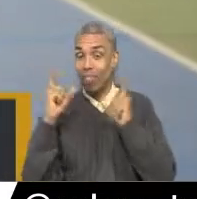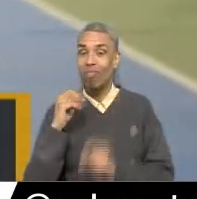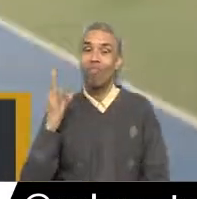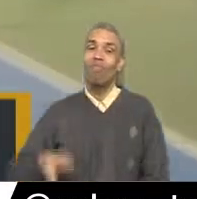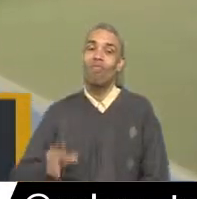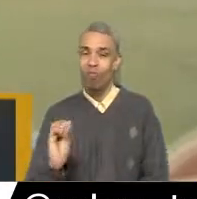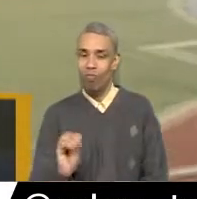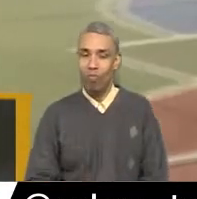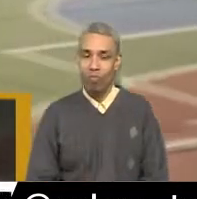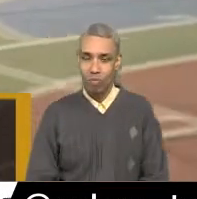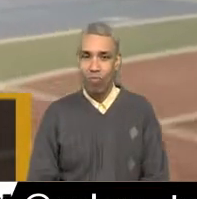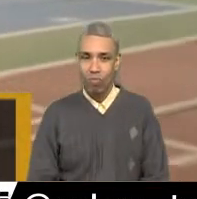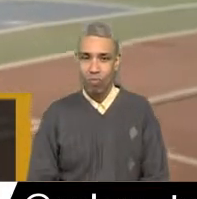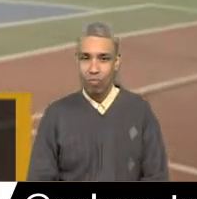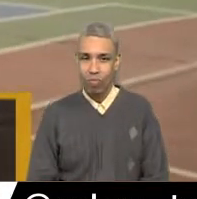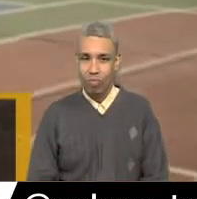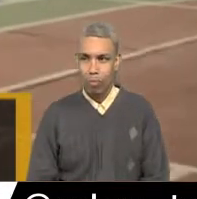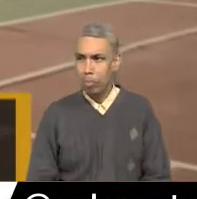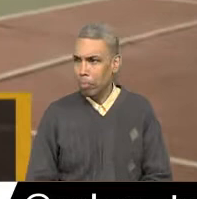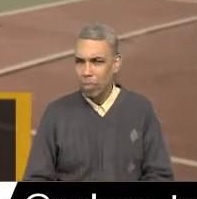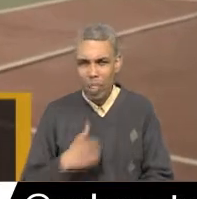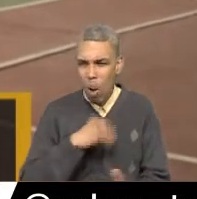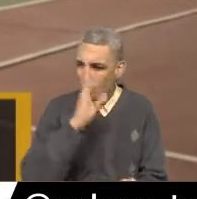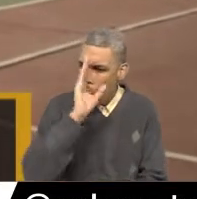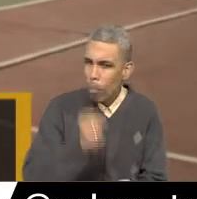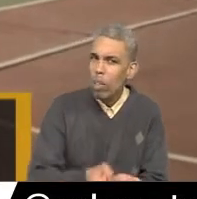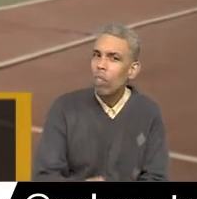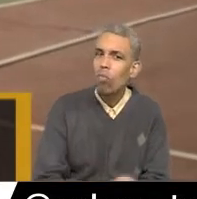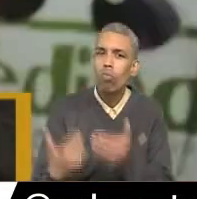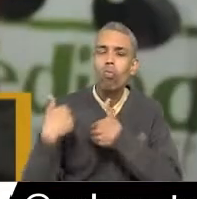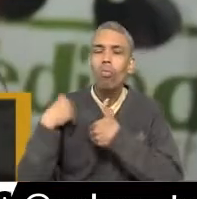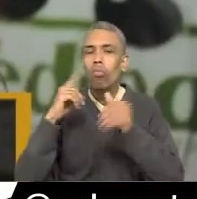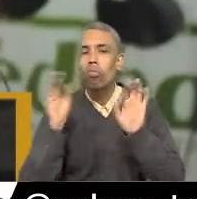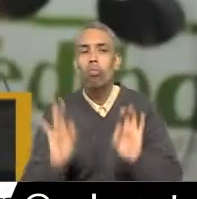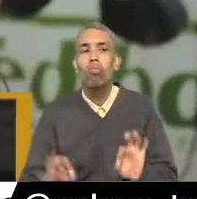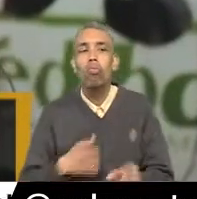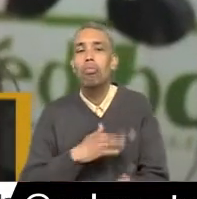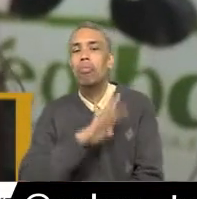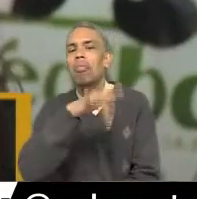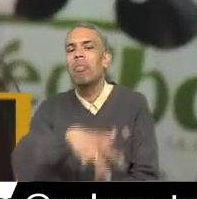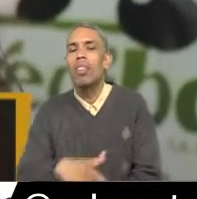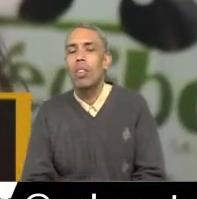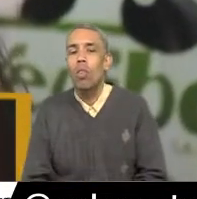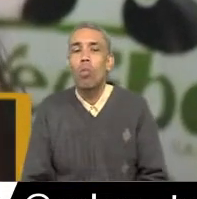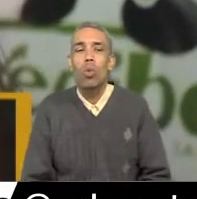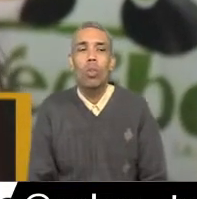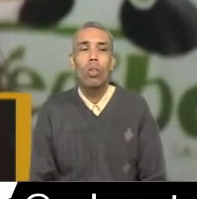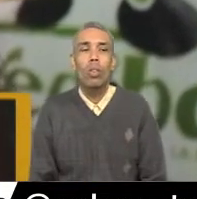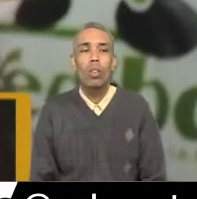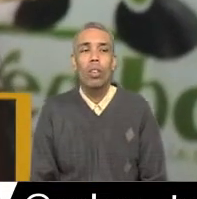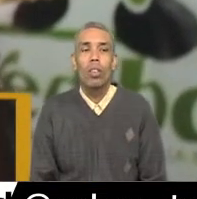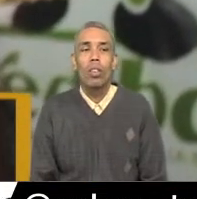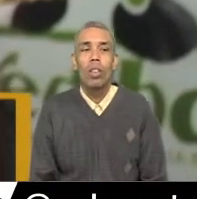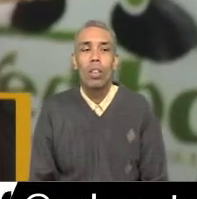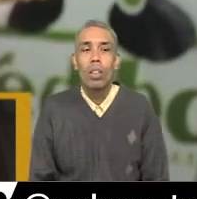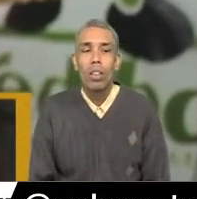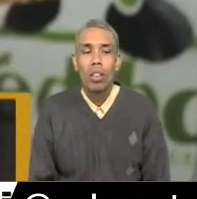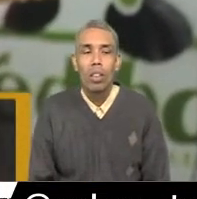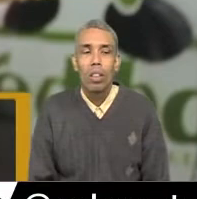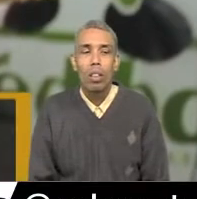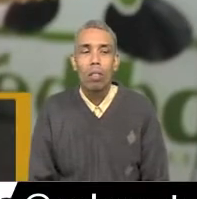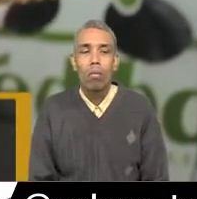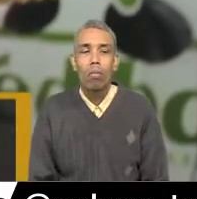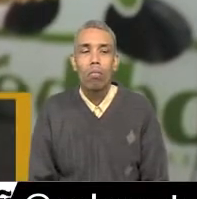Quienes han hecho parte de este espacio opinaron sobre la importancia del mismo. Súper, porque es una súper oportunidad para que